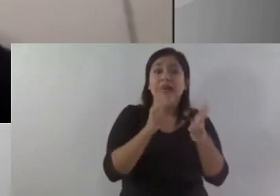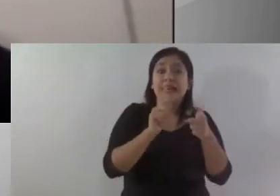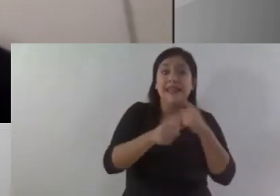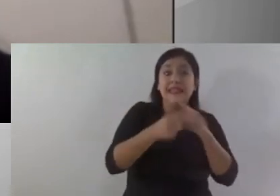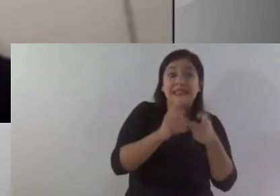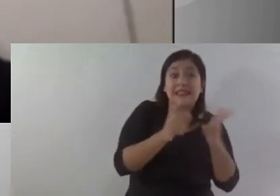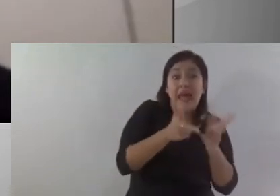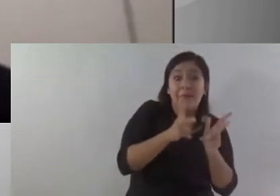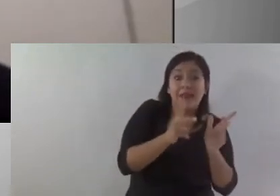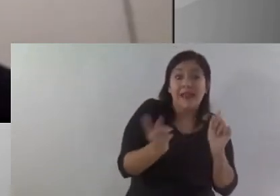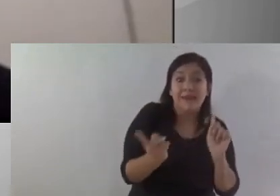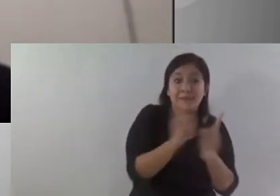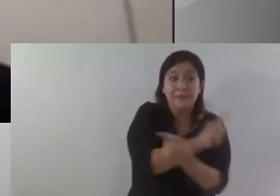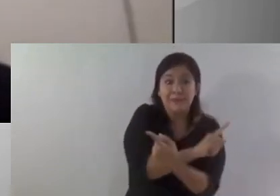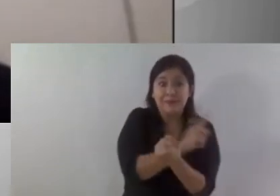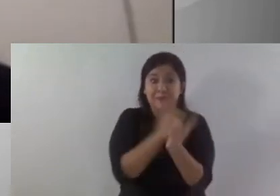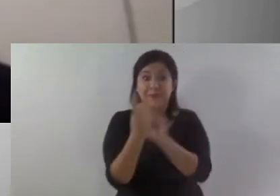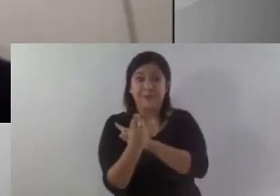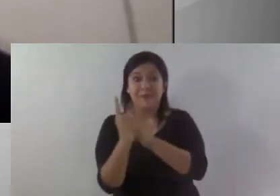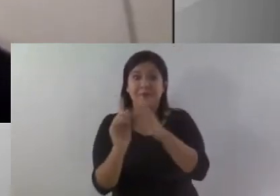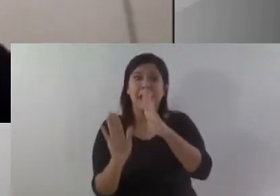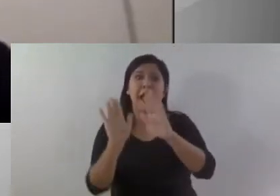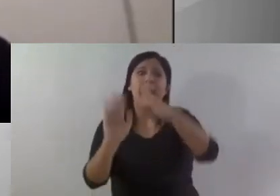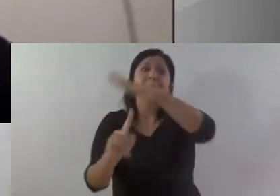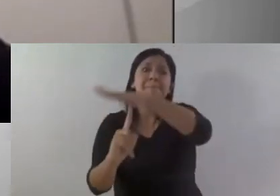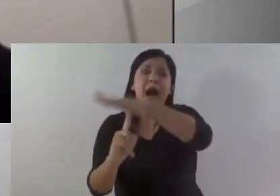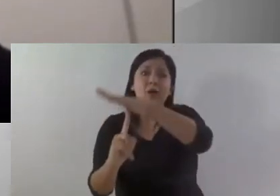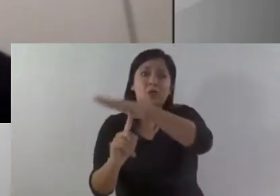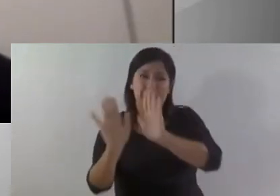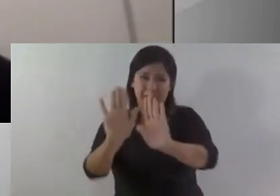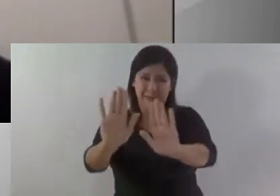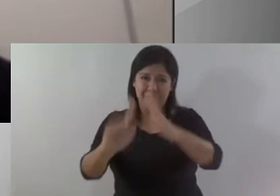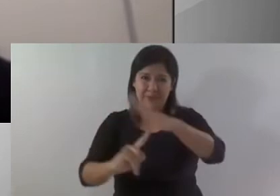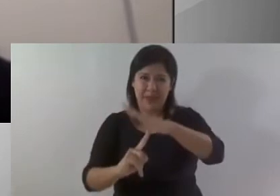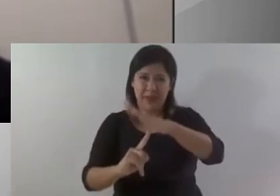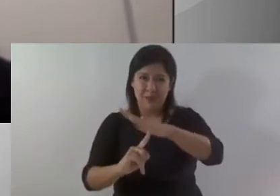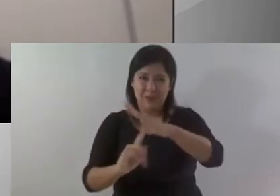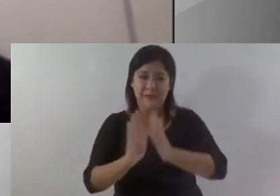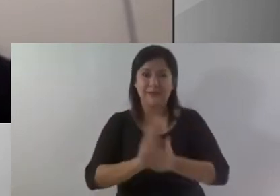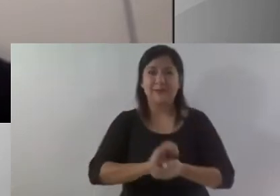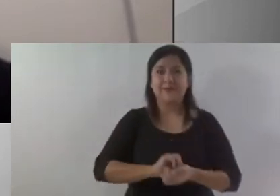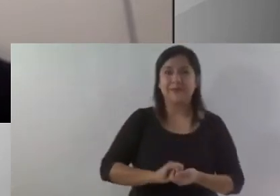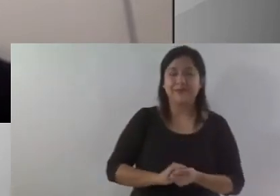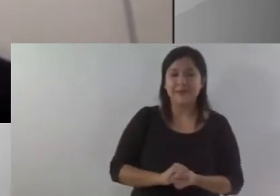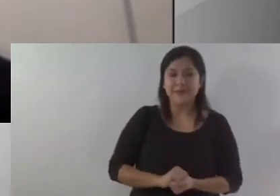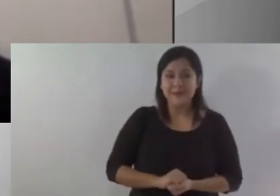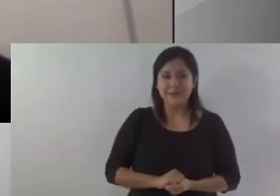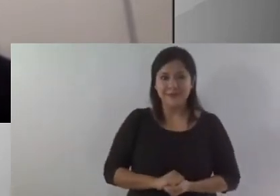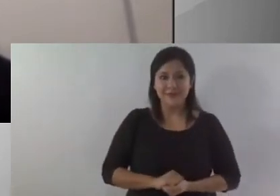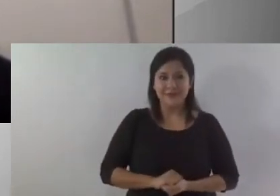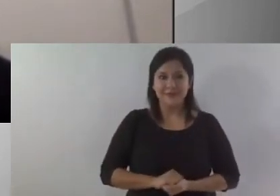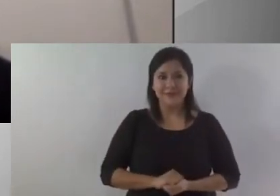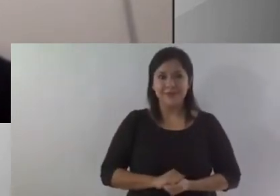y que... Disculpame. Claro. Así que un segundito nomás cuando aparezca la siguiente. Claro.